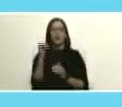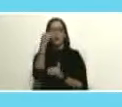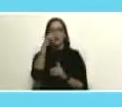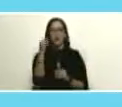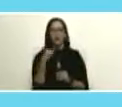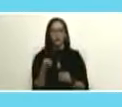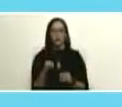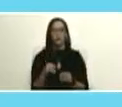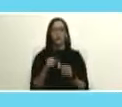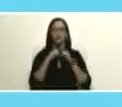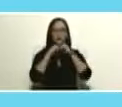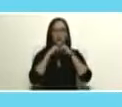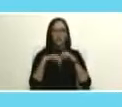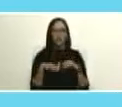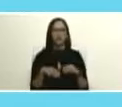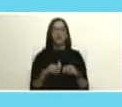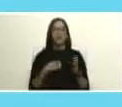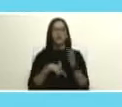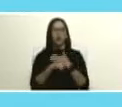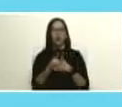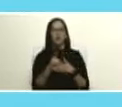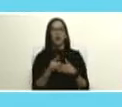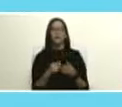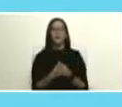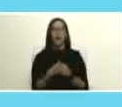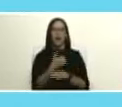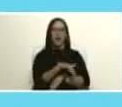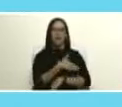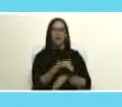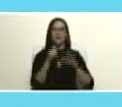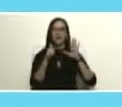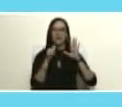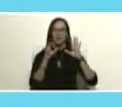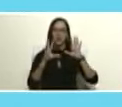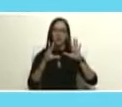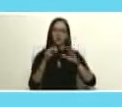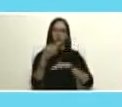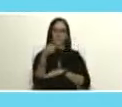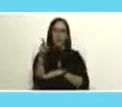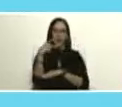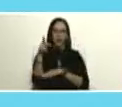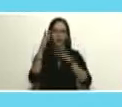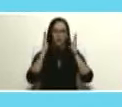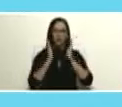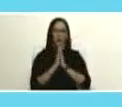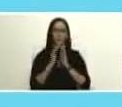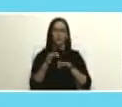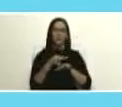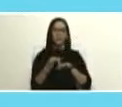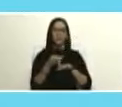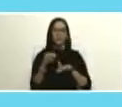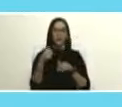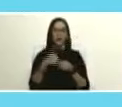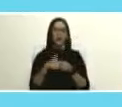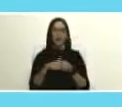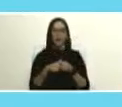Zulia, con sus bendiciones. Y nos vamos allá a la calle 68, parroquia Chiquinquirá, municipio Maracaibo, para